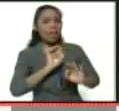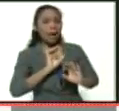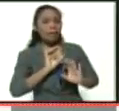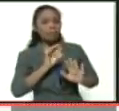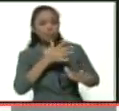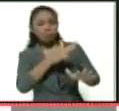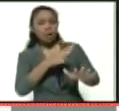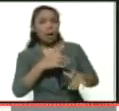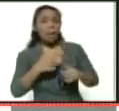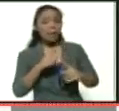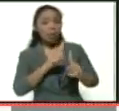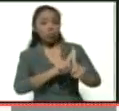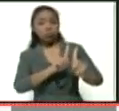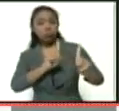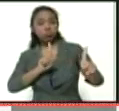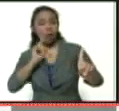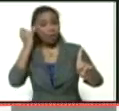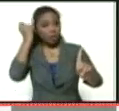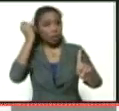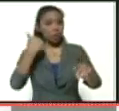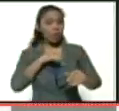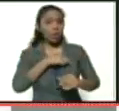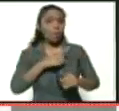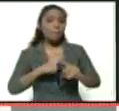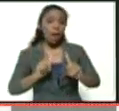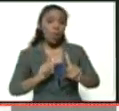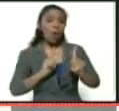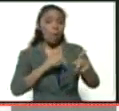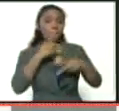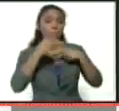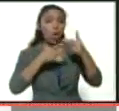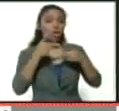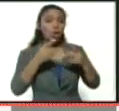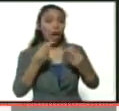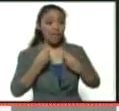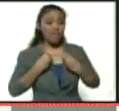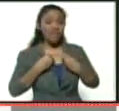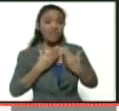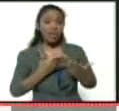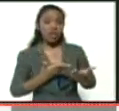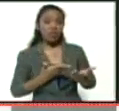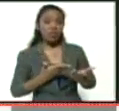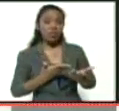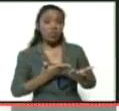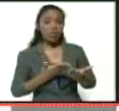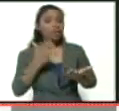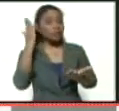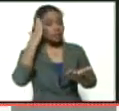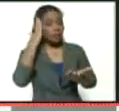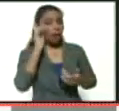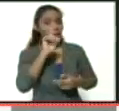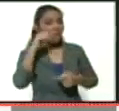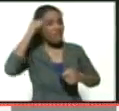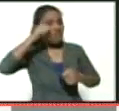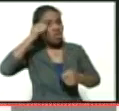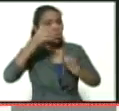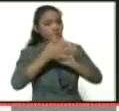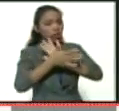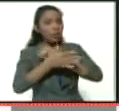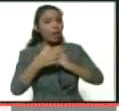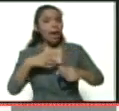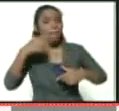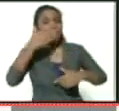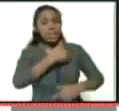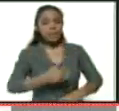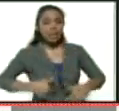pues, está bien distante ideológicamente nuestro, pero es un político que ha vivido y sabe. Yo, hay un video del comandante